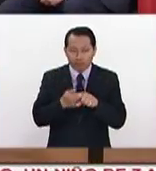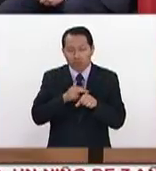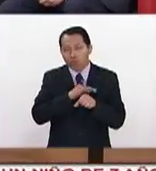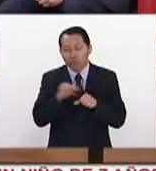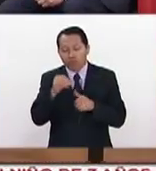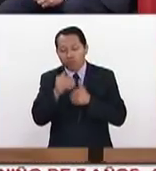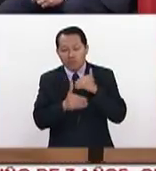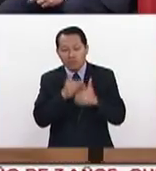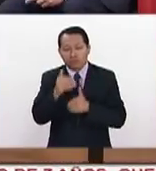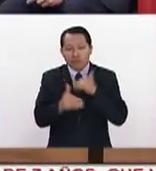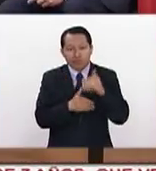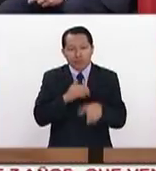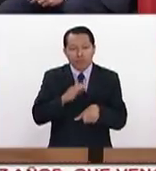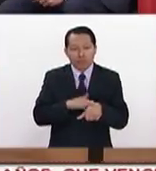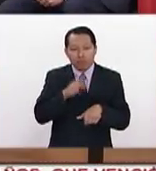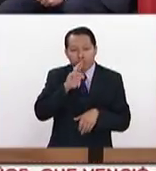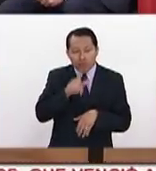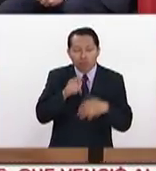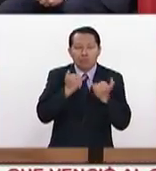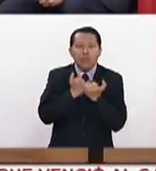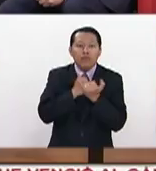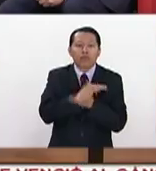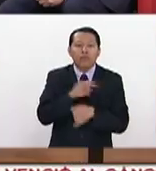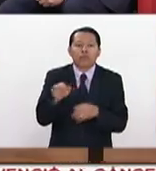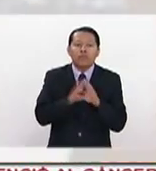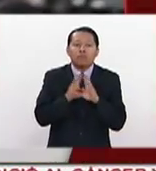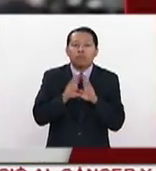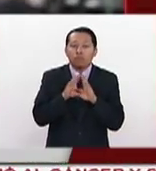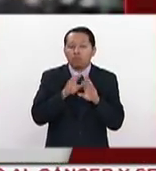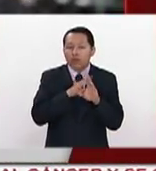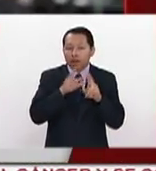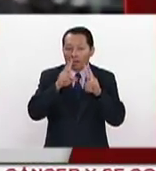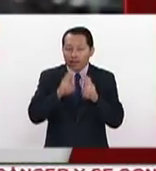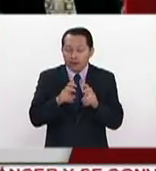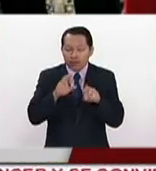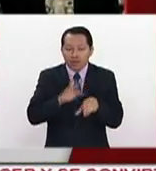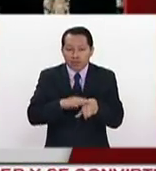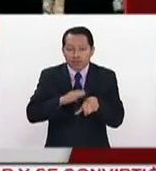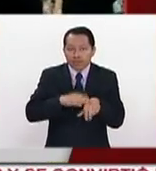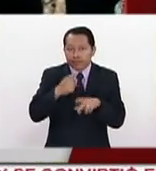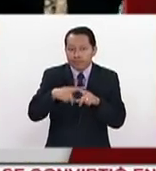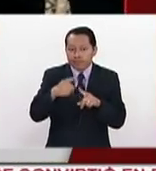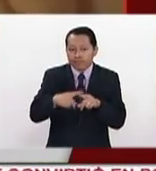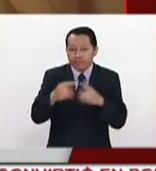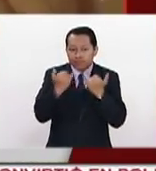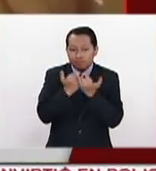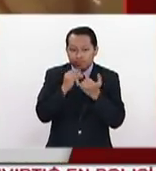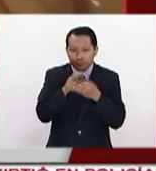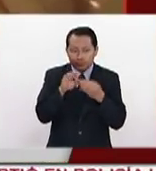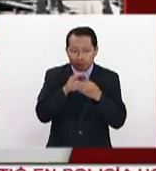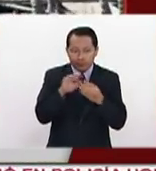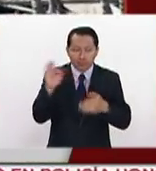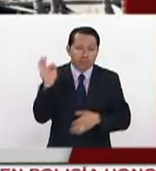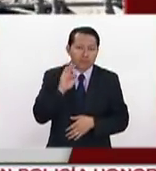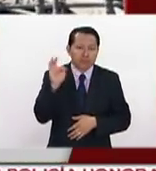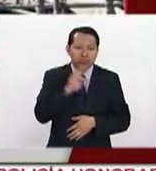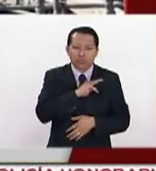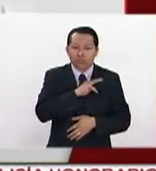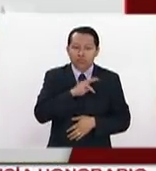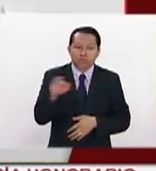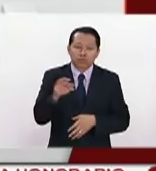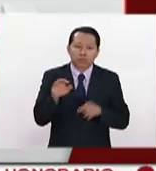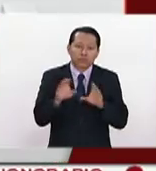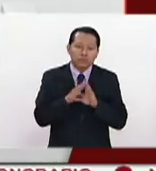un avance sustancial y se empiecen a concluir estos temas más complejos. Incluso se habla de la posibilidad de abrir un